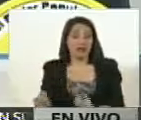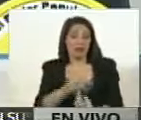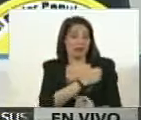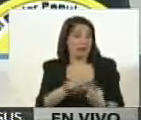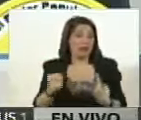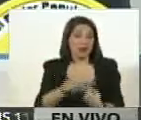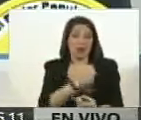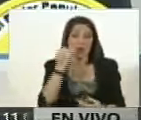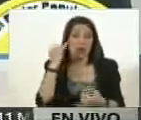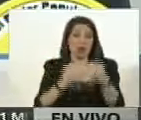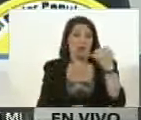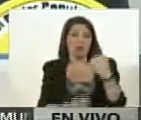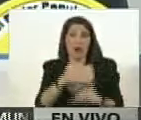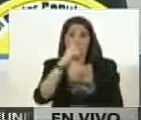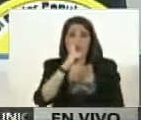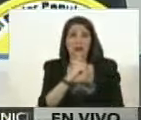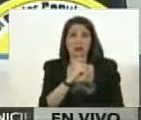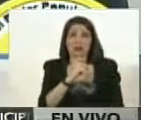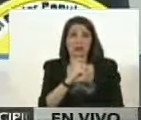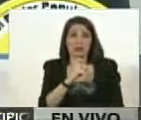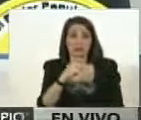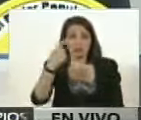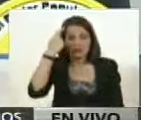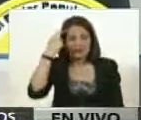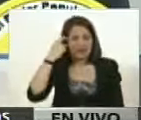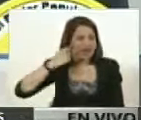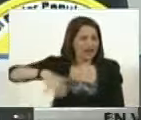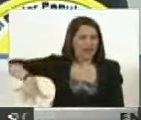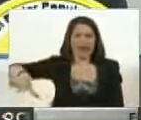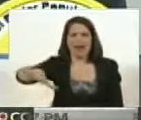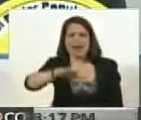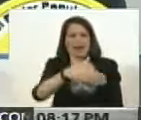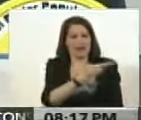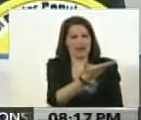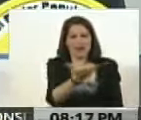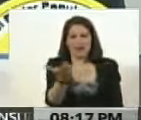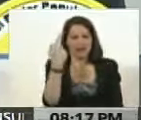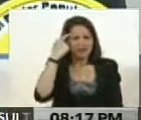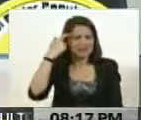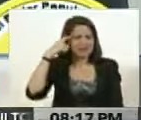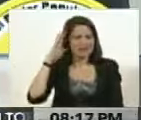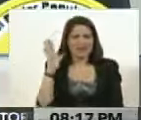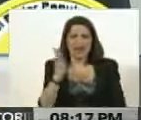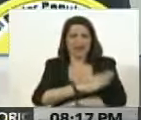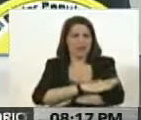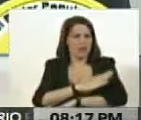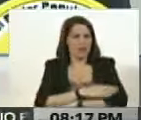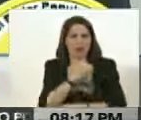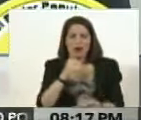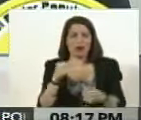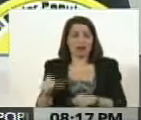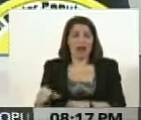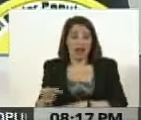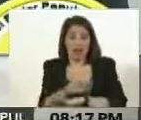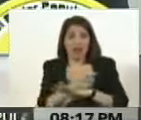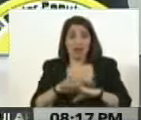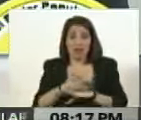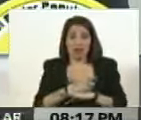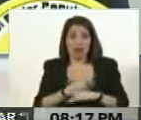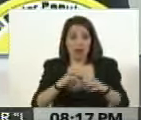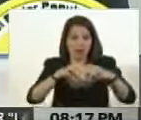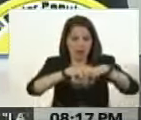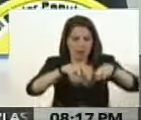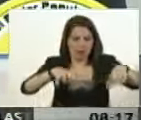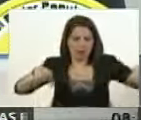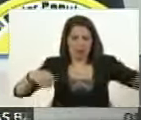durante los últimos años es de conocimiento público. El mencionado gobernador obstaculizó el libre tránsito